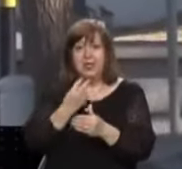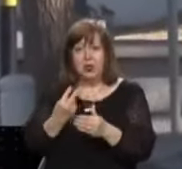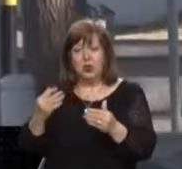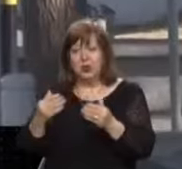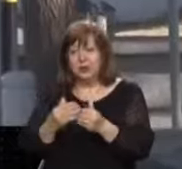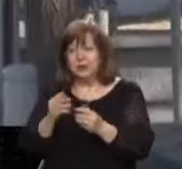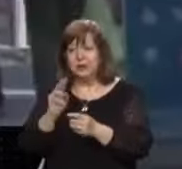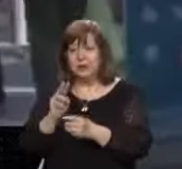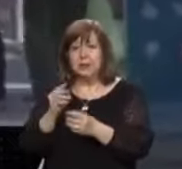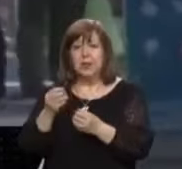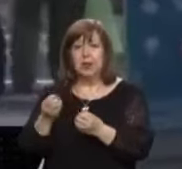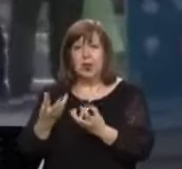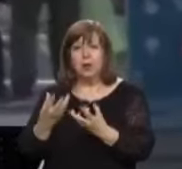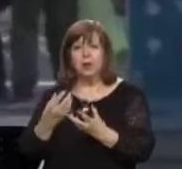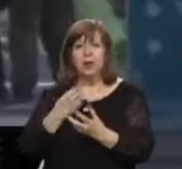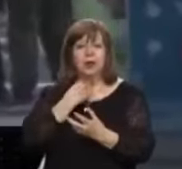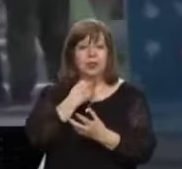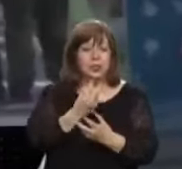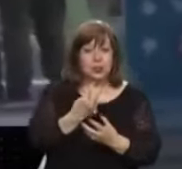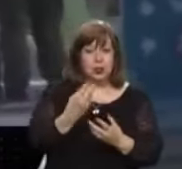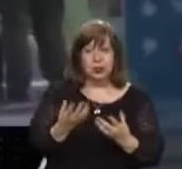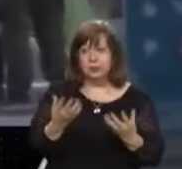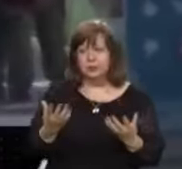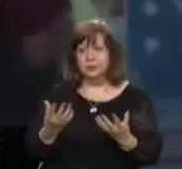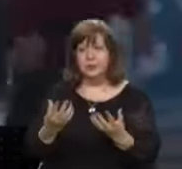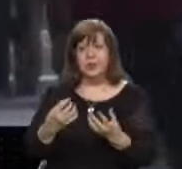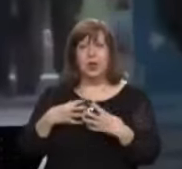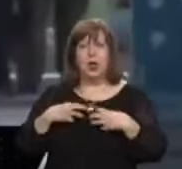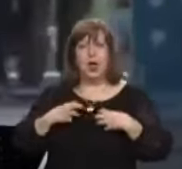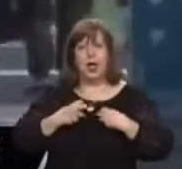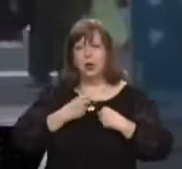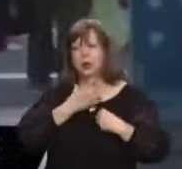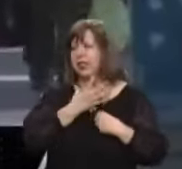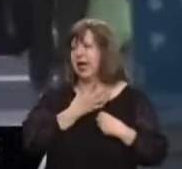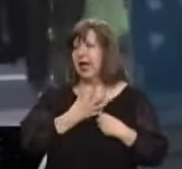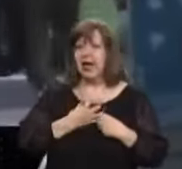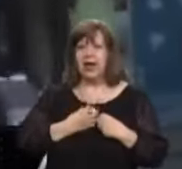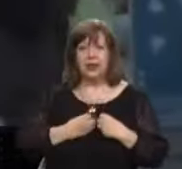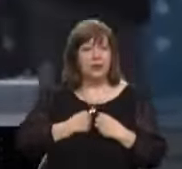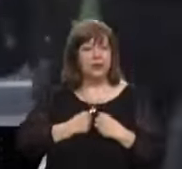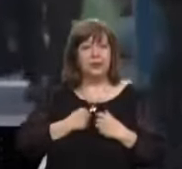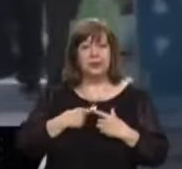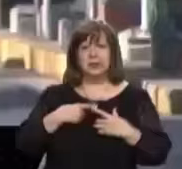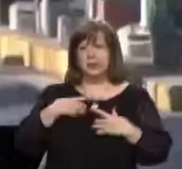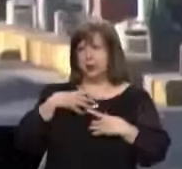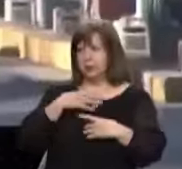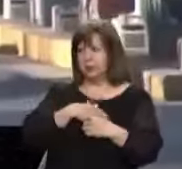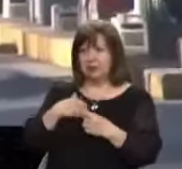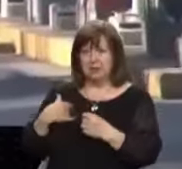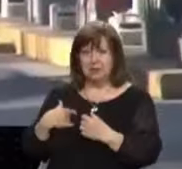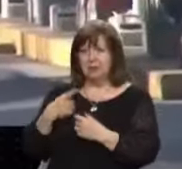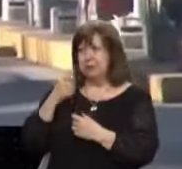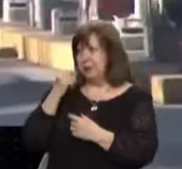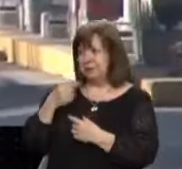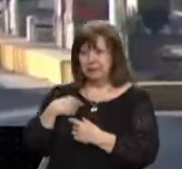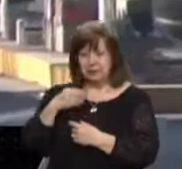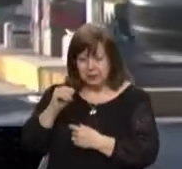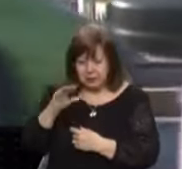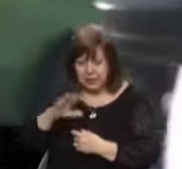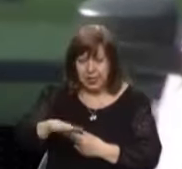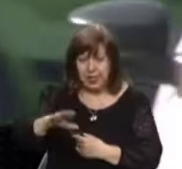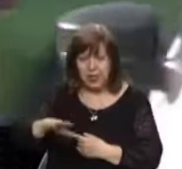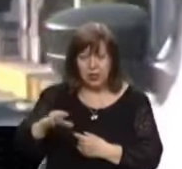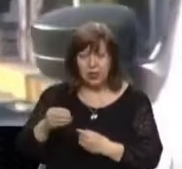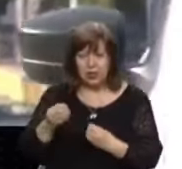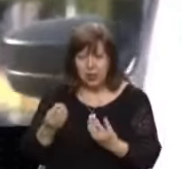tratando de mantener el bienestar de nuestros hijos. Imagínense la angustia que nosotros tenemos como mamás y como papás, no saber, además de